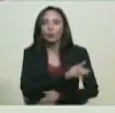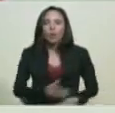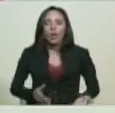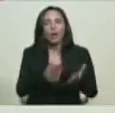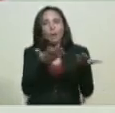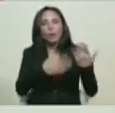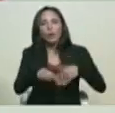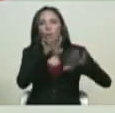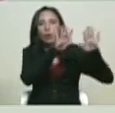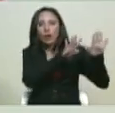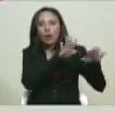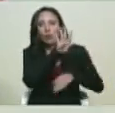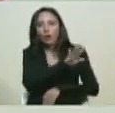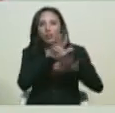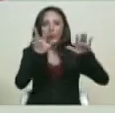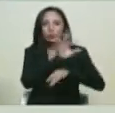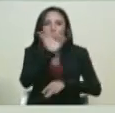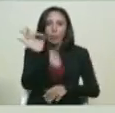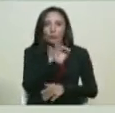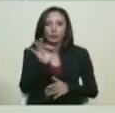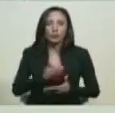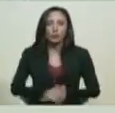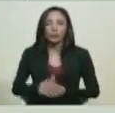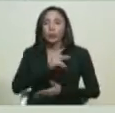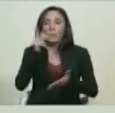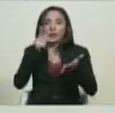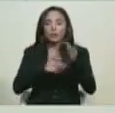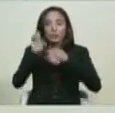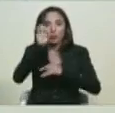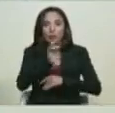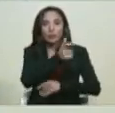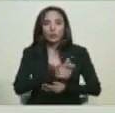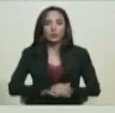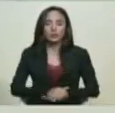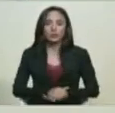al 48% de participación, con